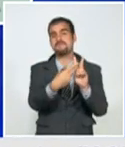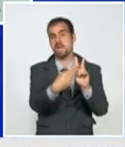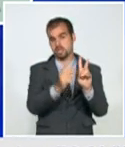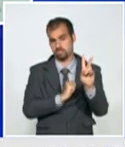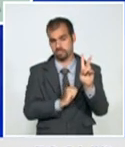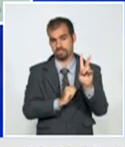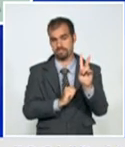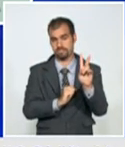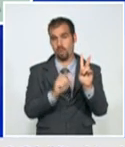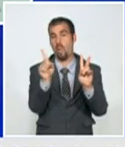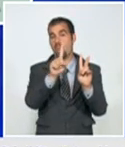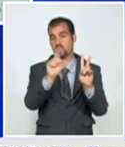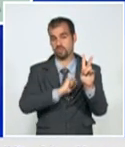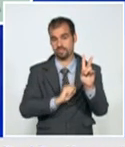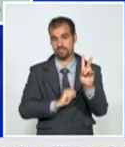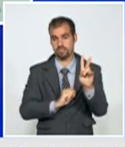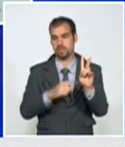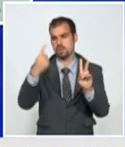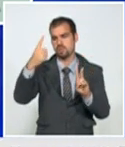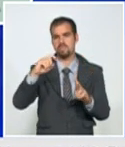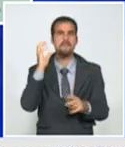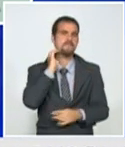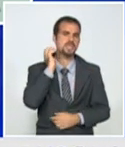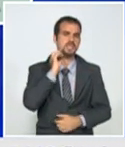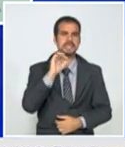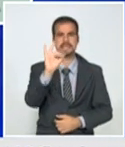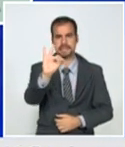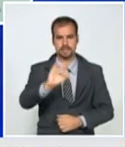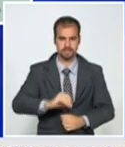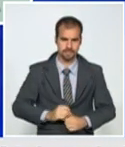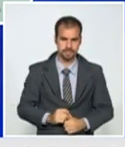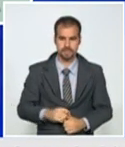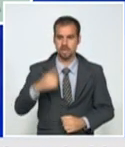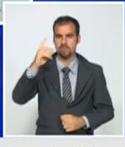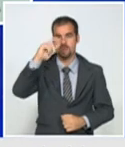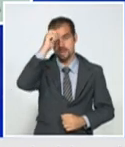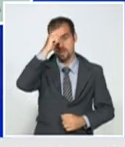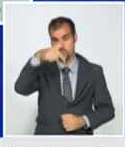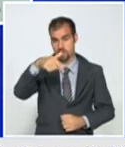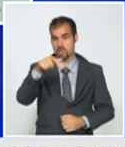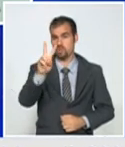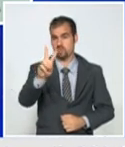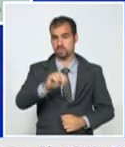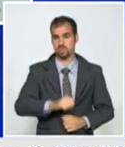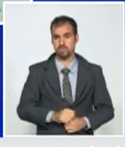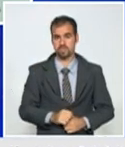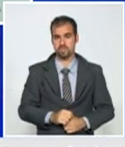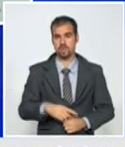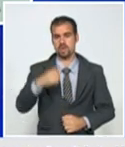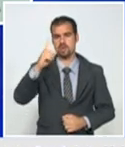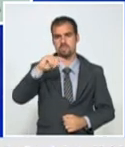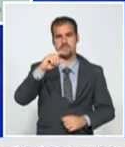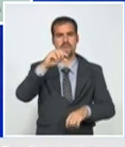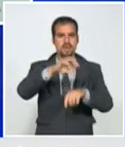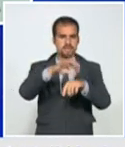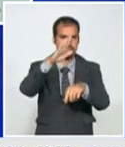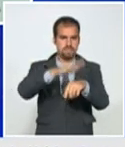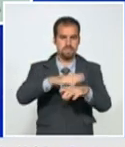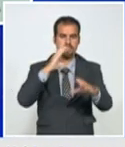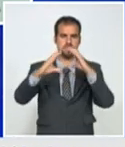ayer, le sigue Manzanillo con 7, Jiguaní con 2 y Río Cauto, Cauto Cristo y